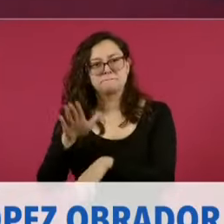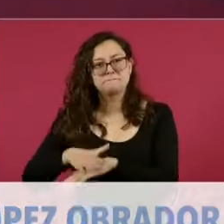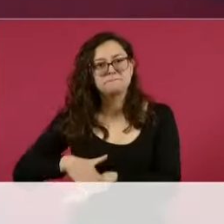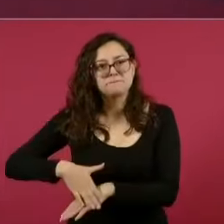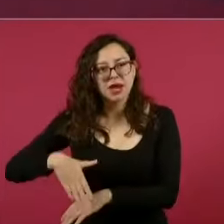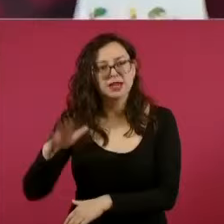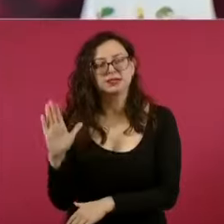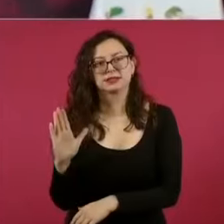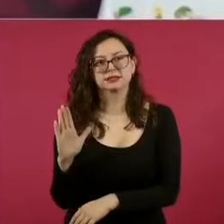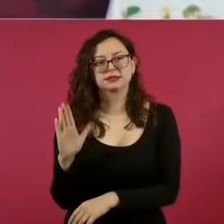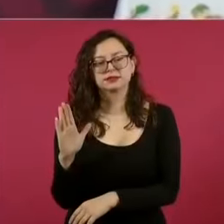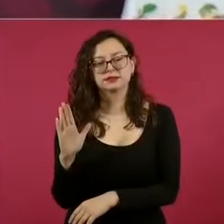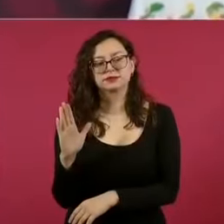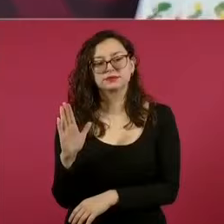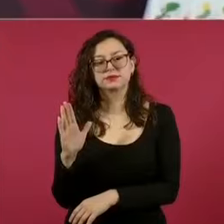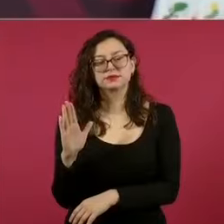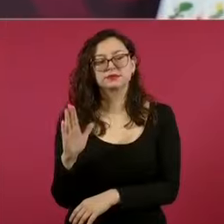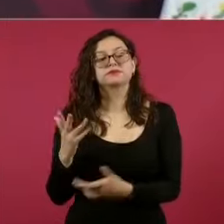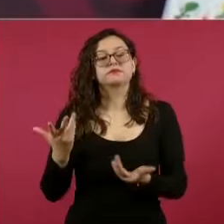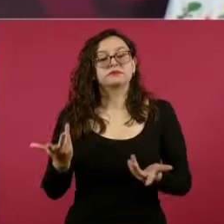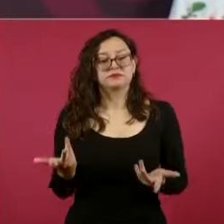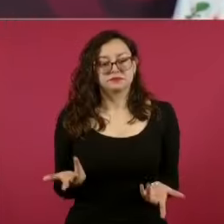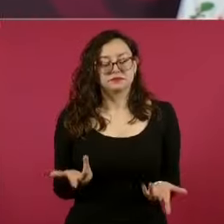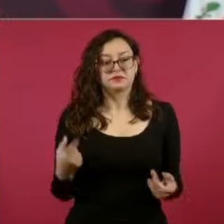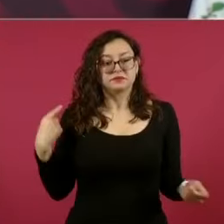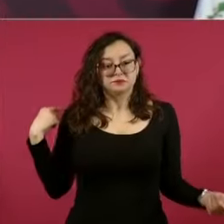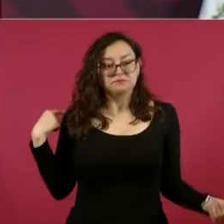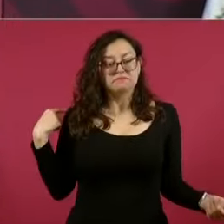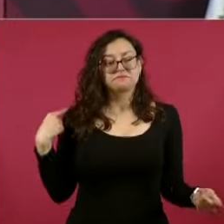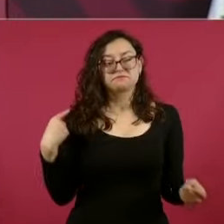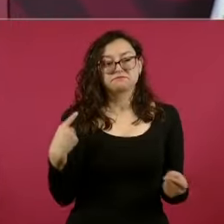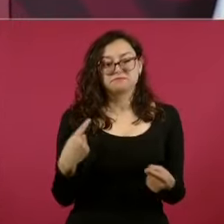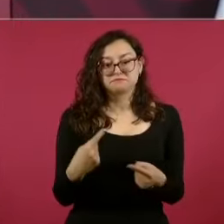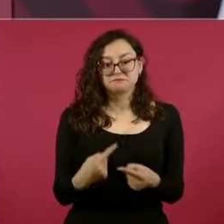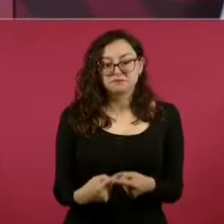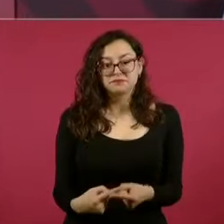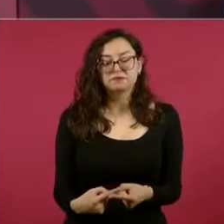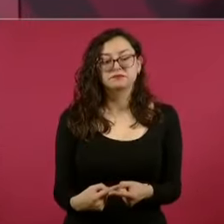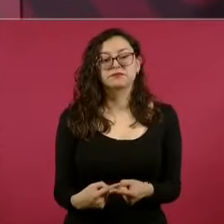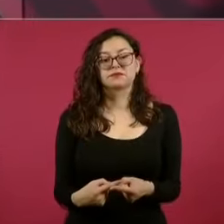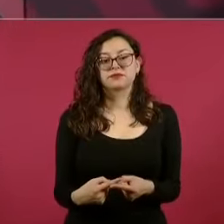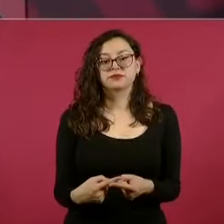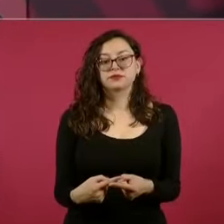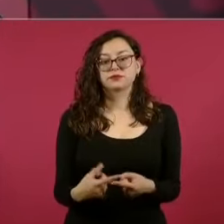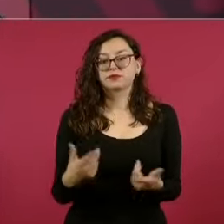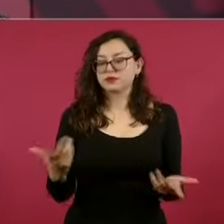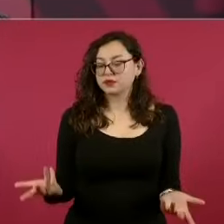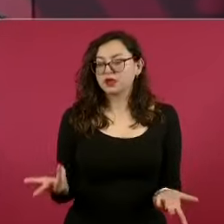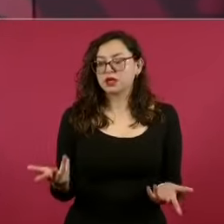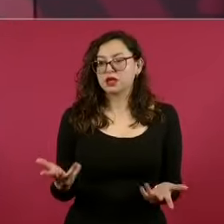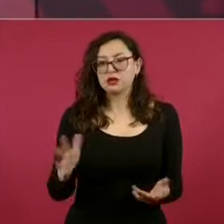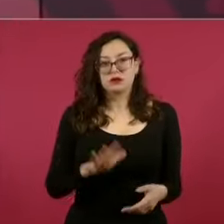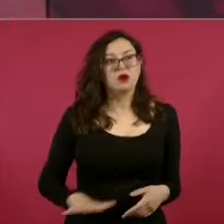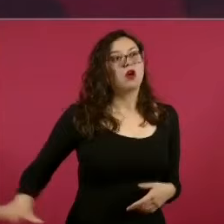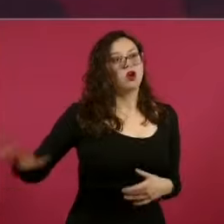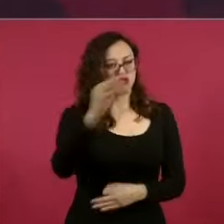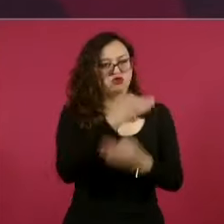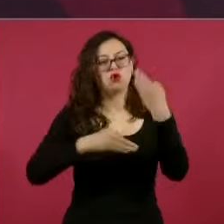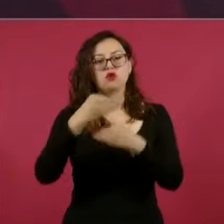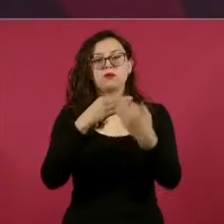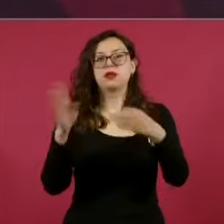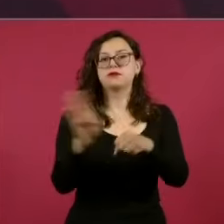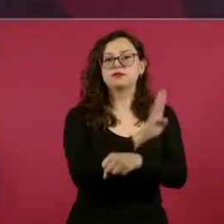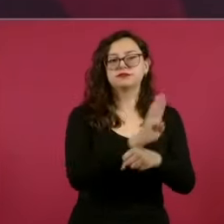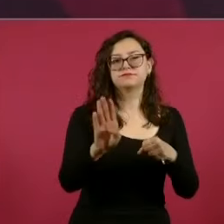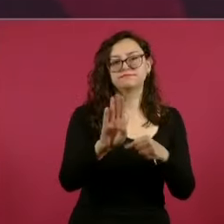Llevamos a la práctica nuestro principio de que por el bien de todos, primero